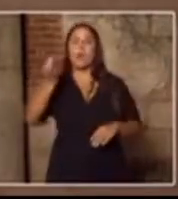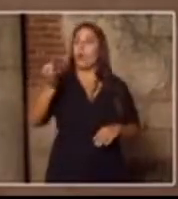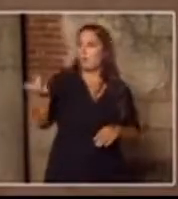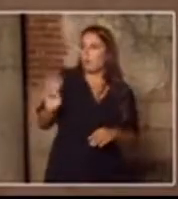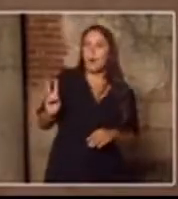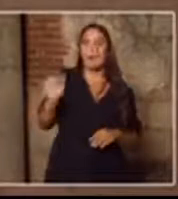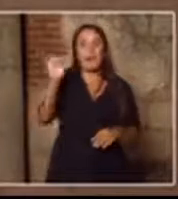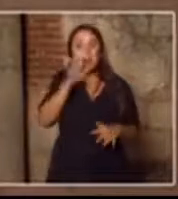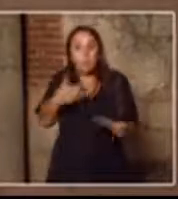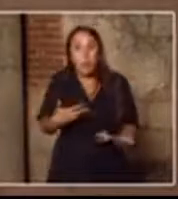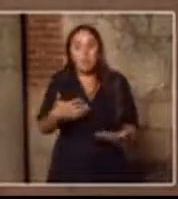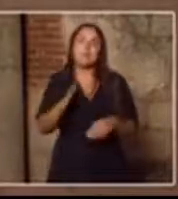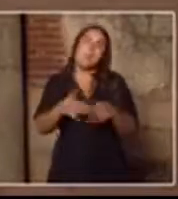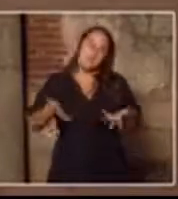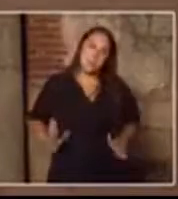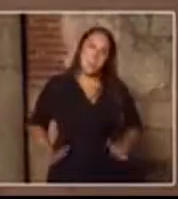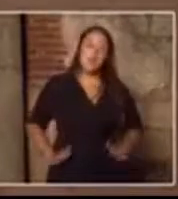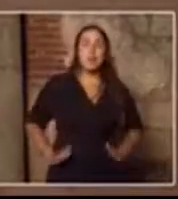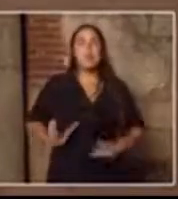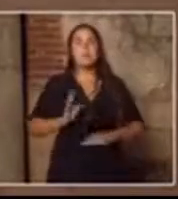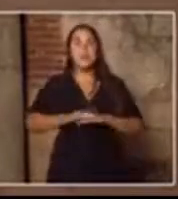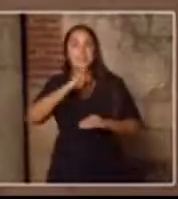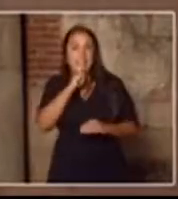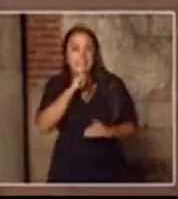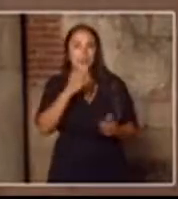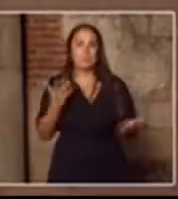de hoy, para nuestros hijos, para nuestros